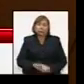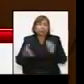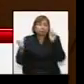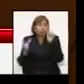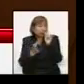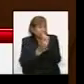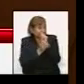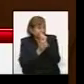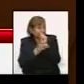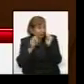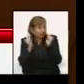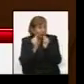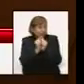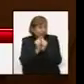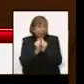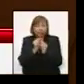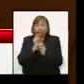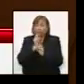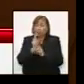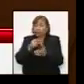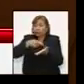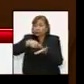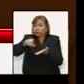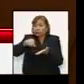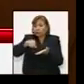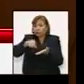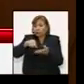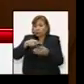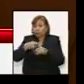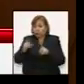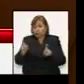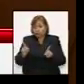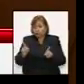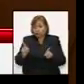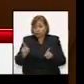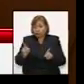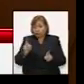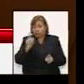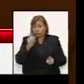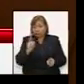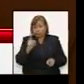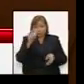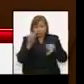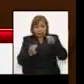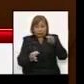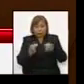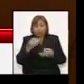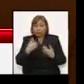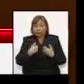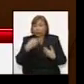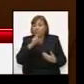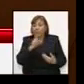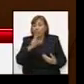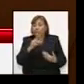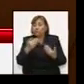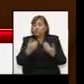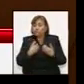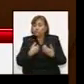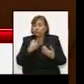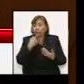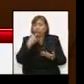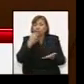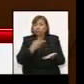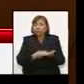detención responde a un mandato distinto. Acá el juez, tengo acá la resolución, dice,